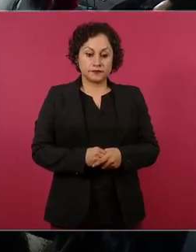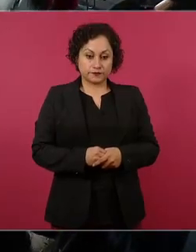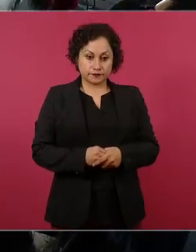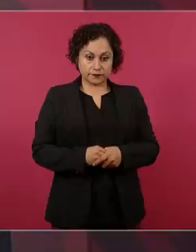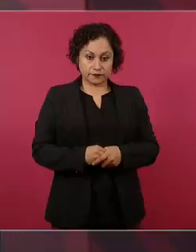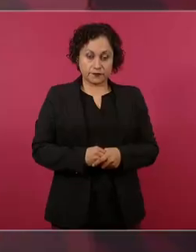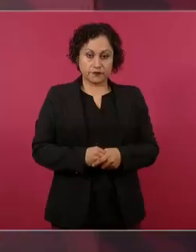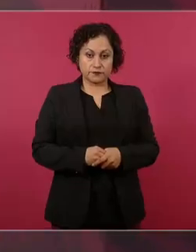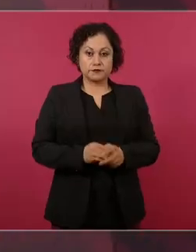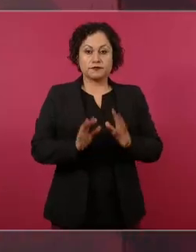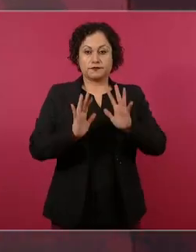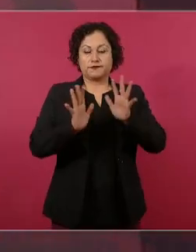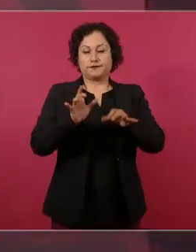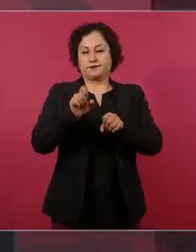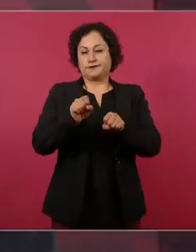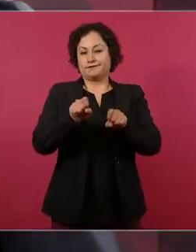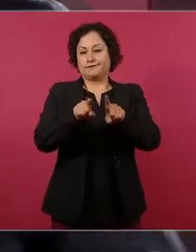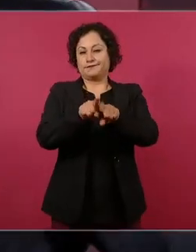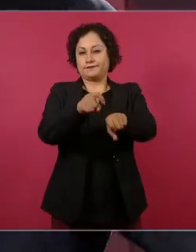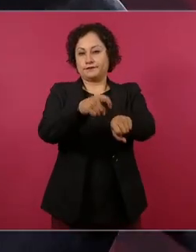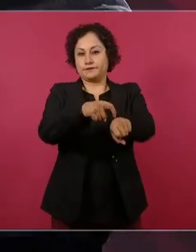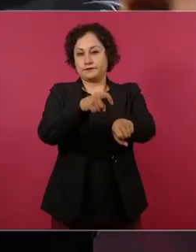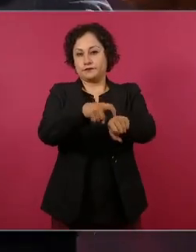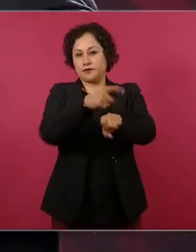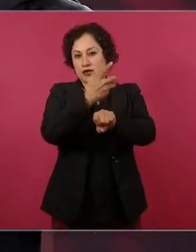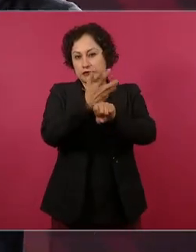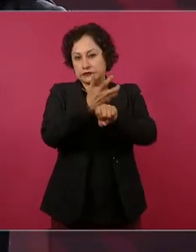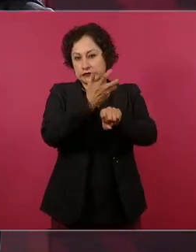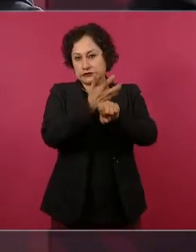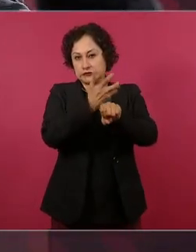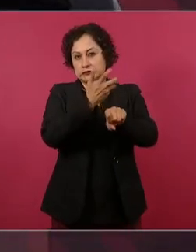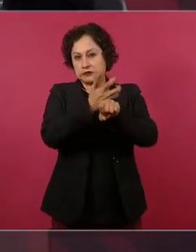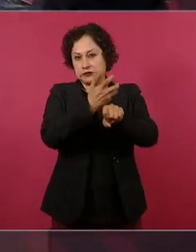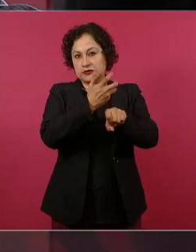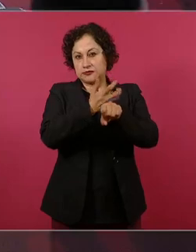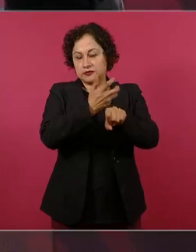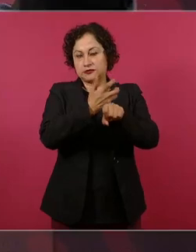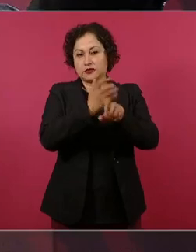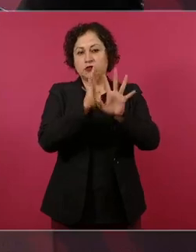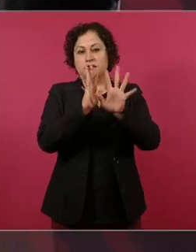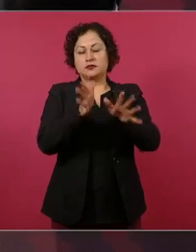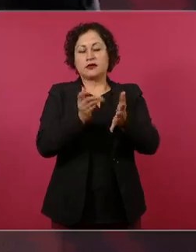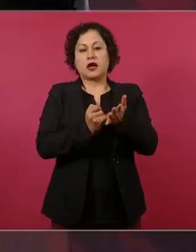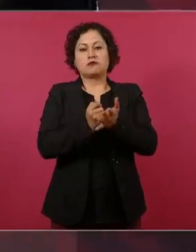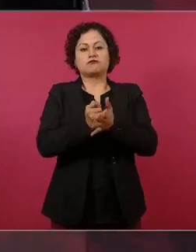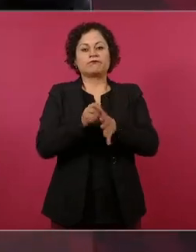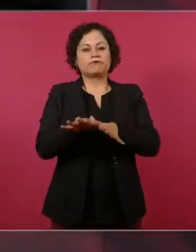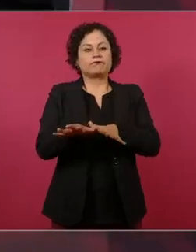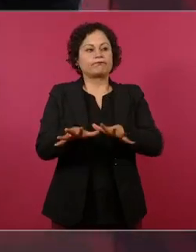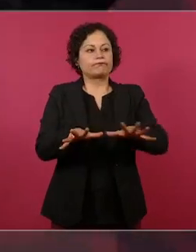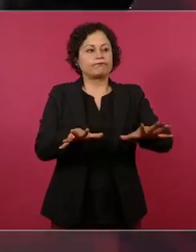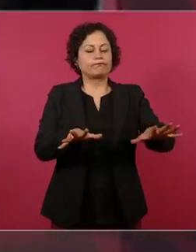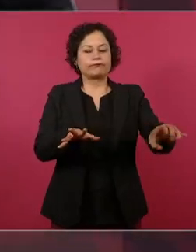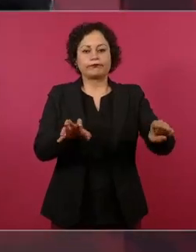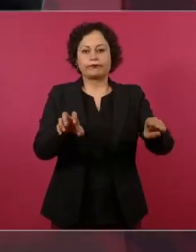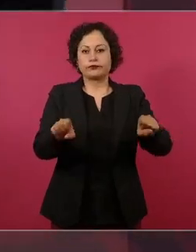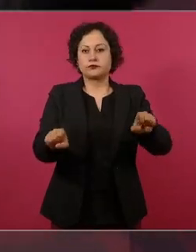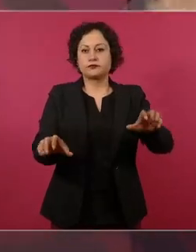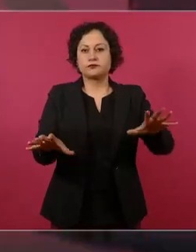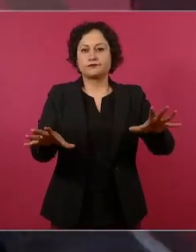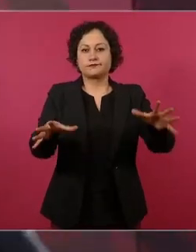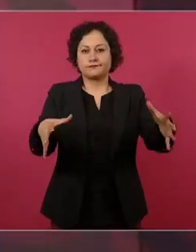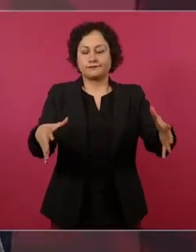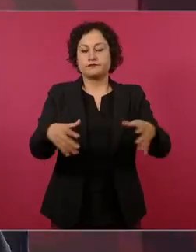de Estados Unidos, ya definiendo su espacio vital, ¿no?, para